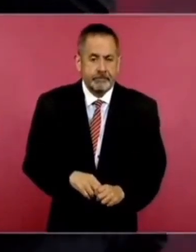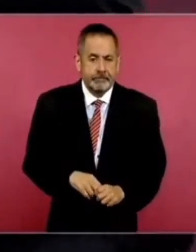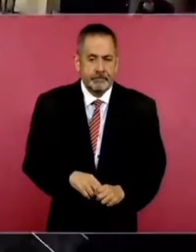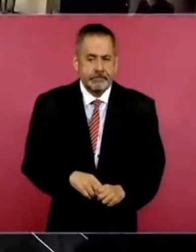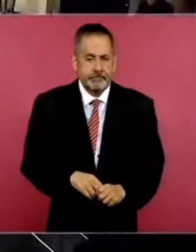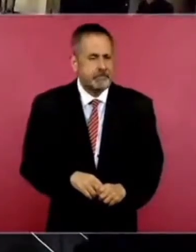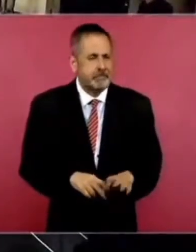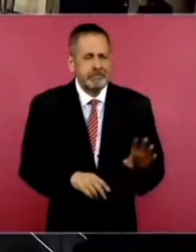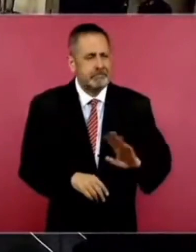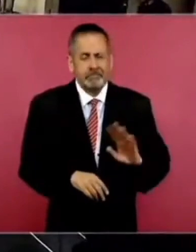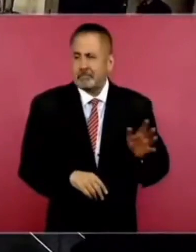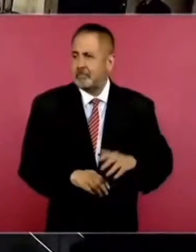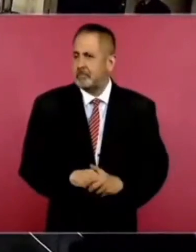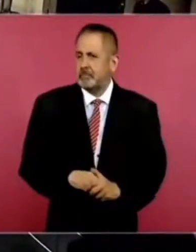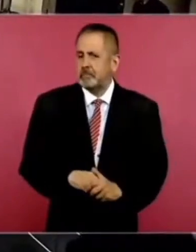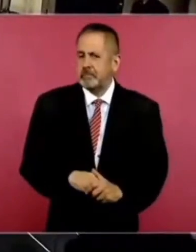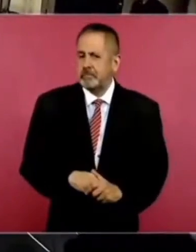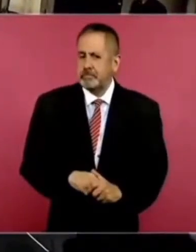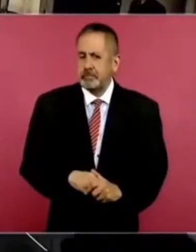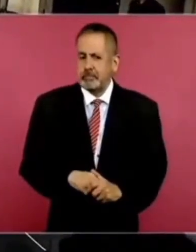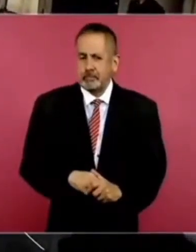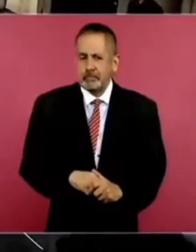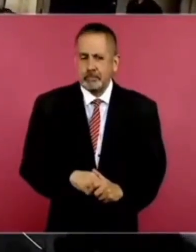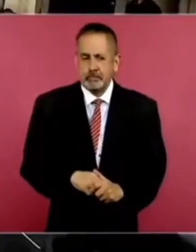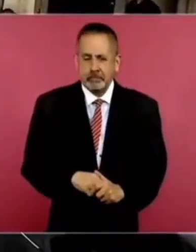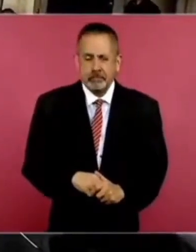Era mejor el